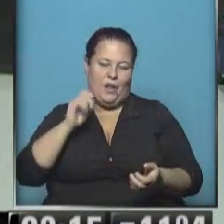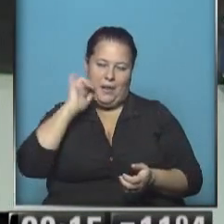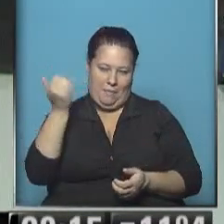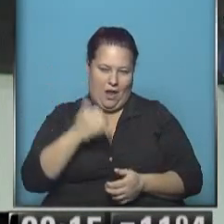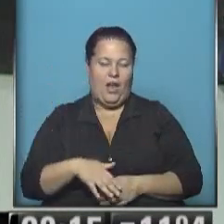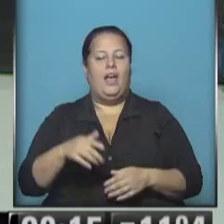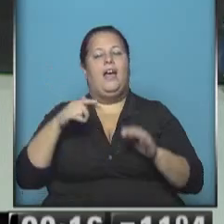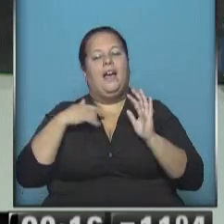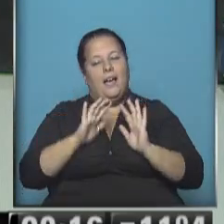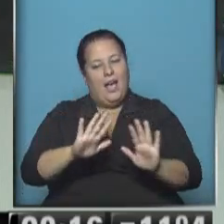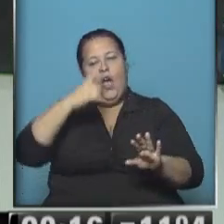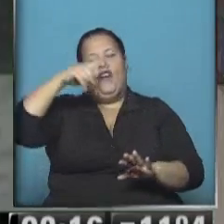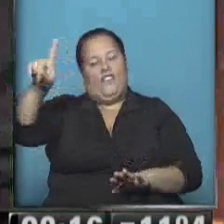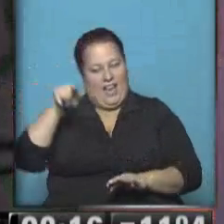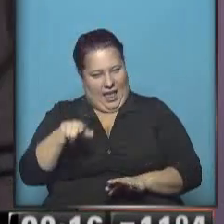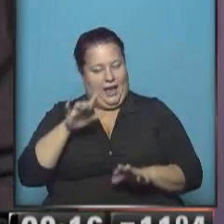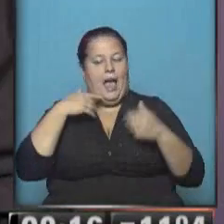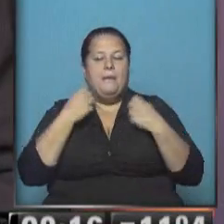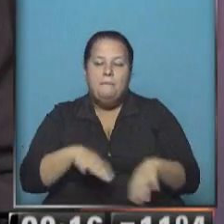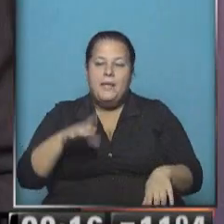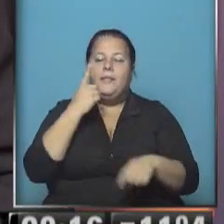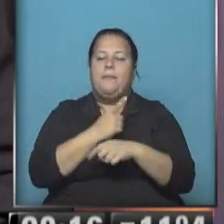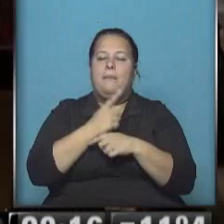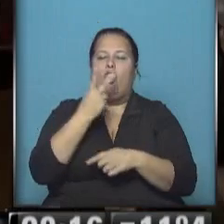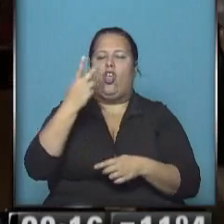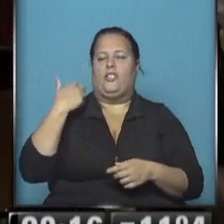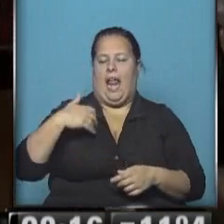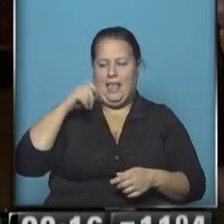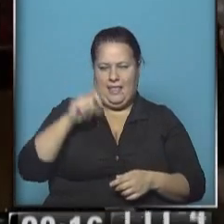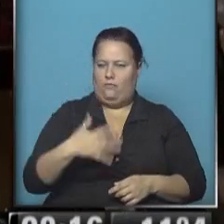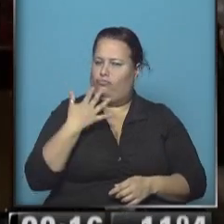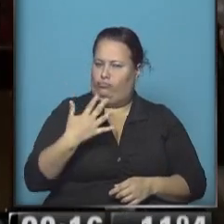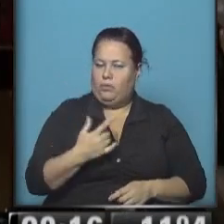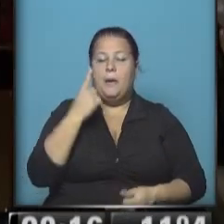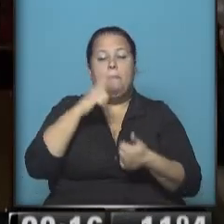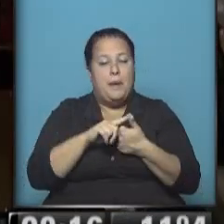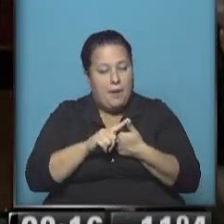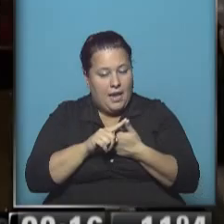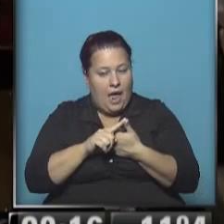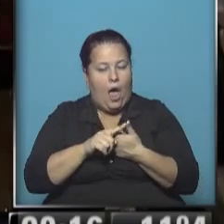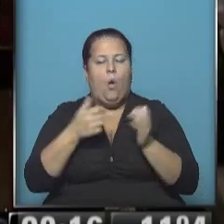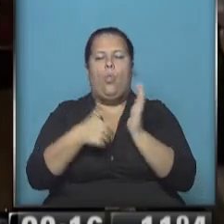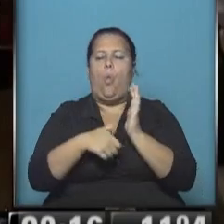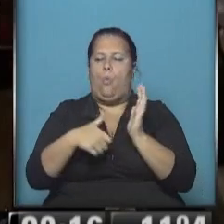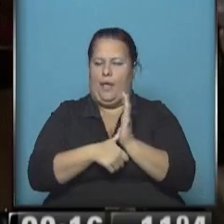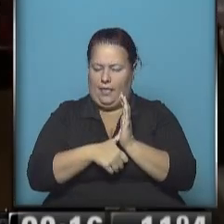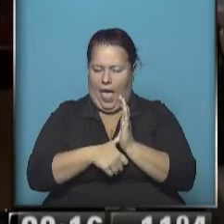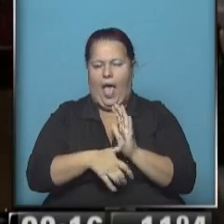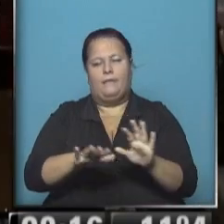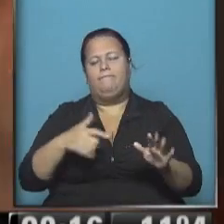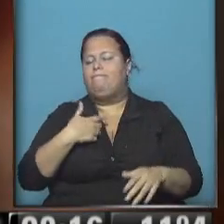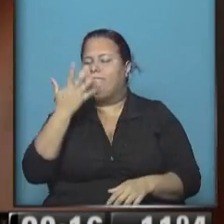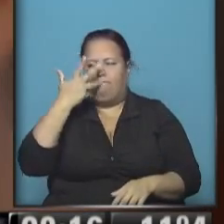más importantes. Les voy a dejar Minions para el final. Sí, y vamos a arrancar primero por dos argentinas muy atractivas. La primera de ellas, un documental. Realmente lo